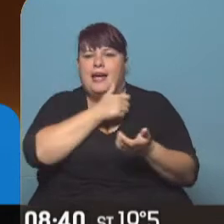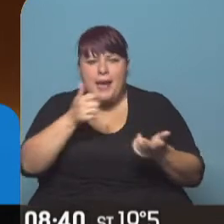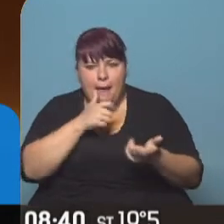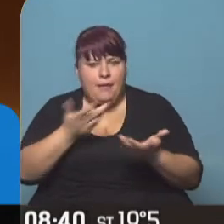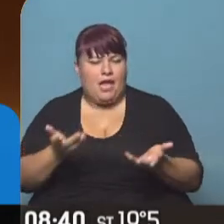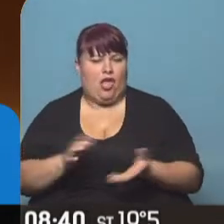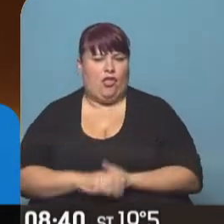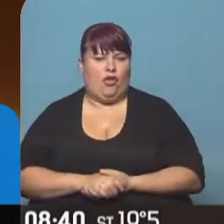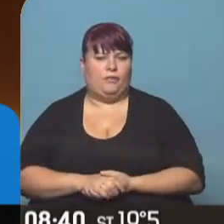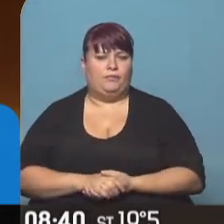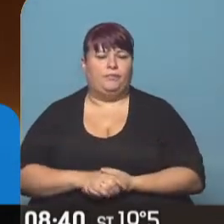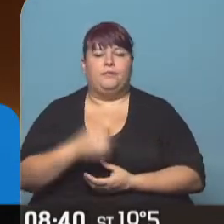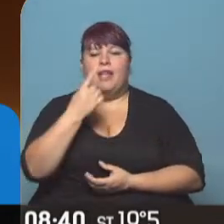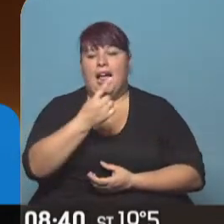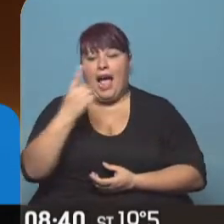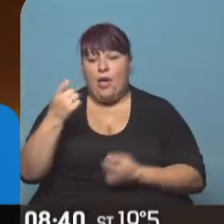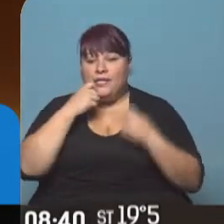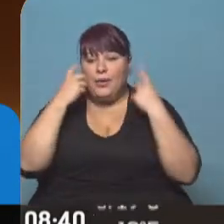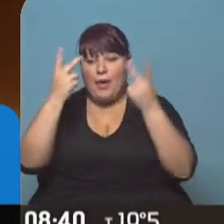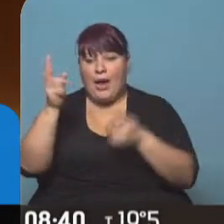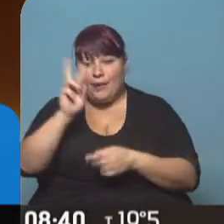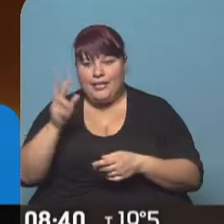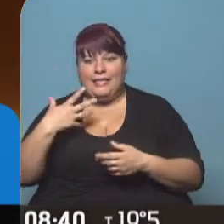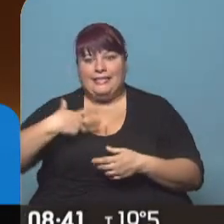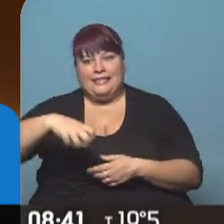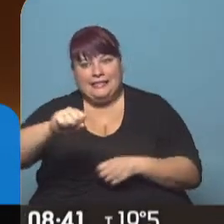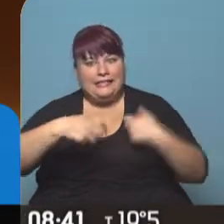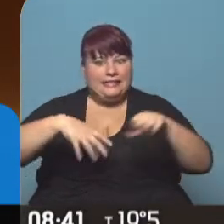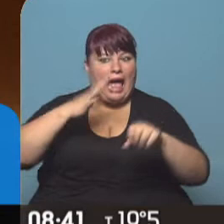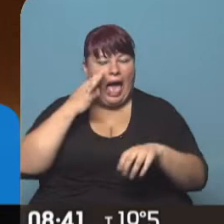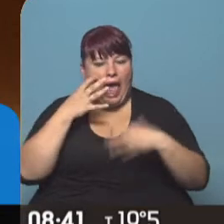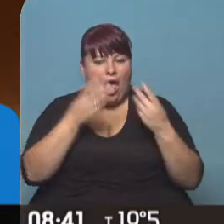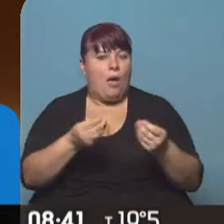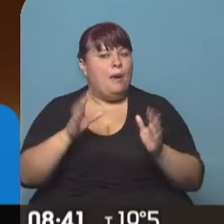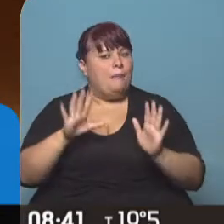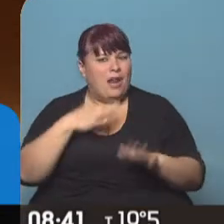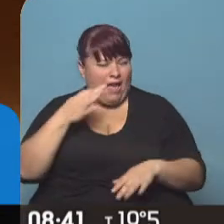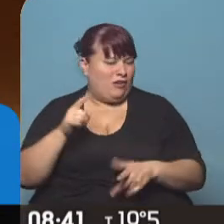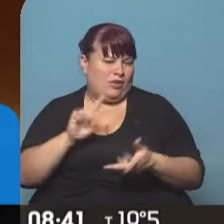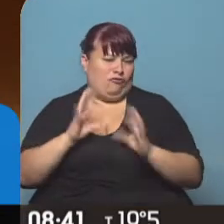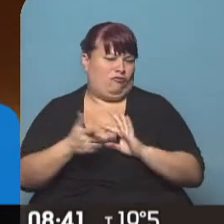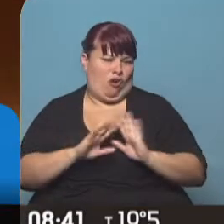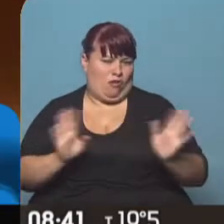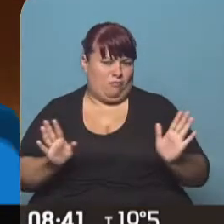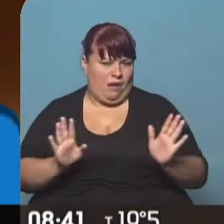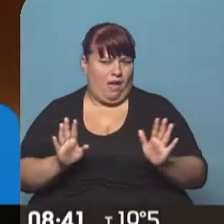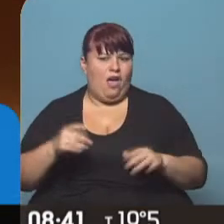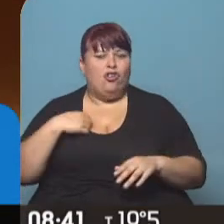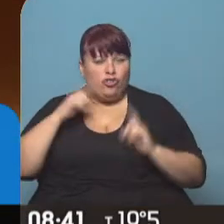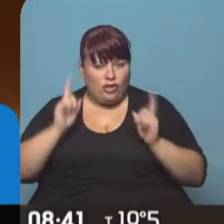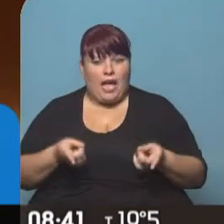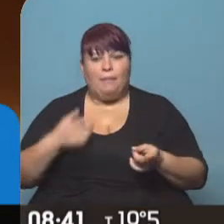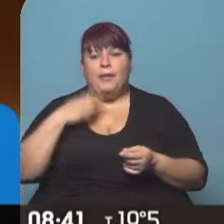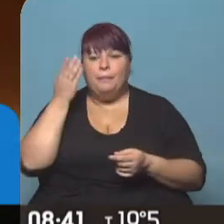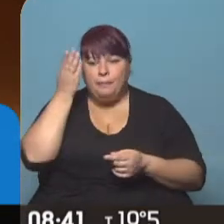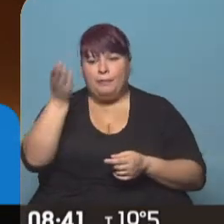y cada uno que viaja a venezuela trata de llevar algo pero la verdad que no es la forma de hacerlo y yo incluso le